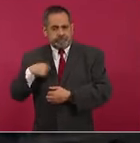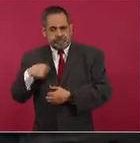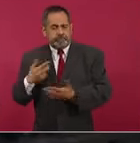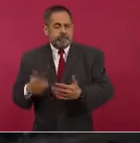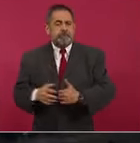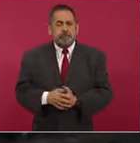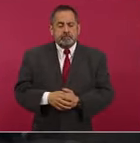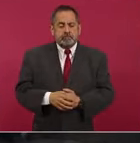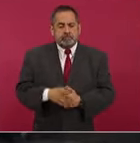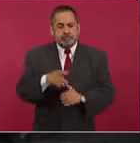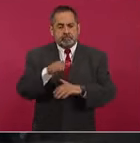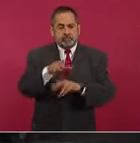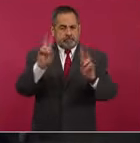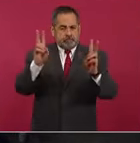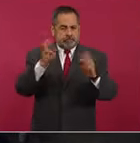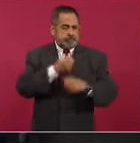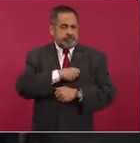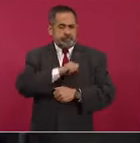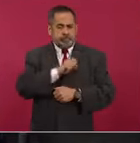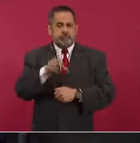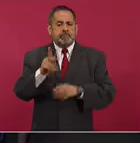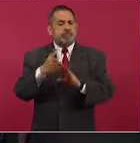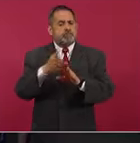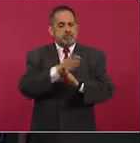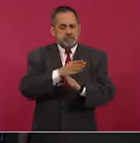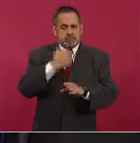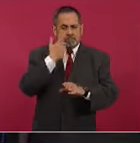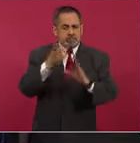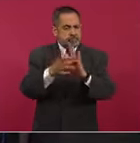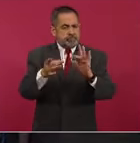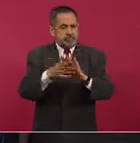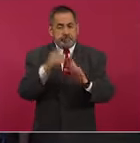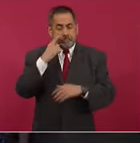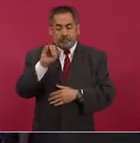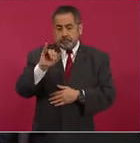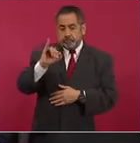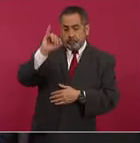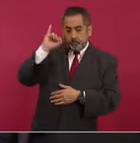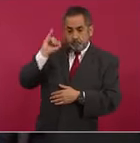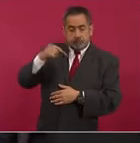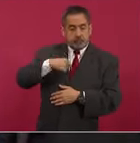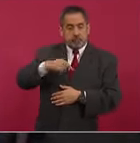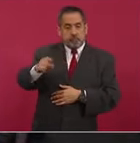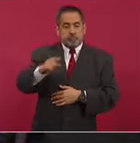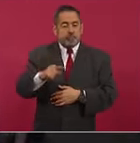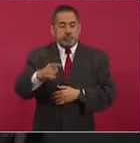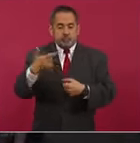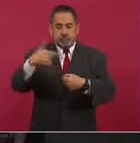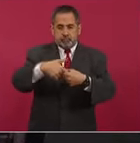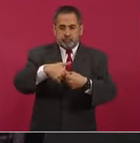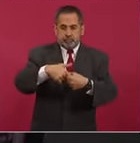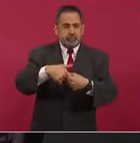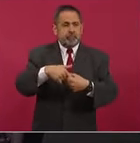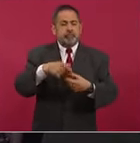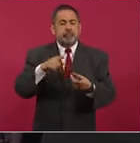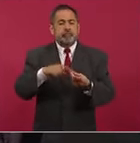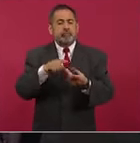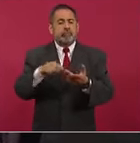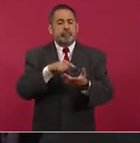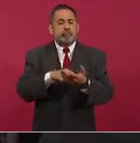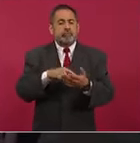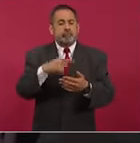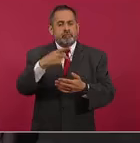Bueno, tomando temas de salud, pero sí me gustaría antes comentarle una situación. El jueves pasado fui a cargar gasolina a su gasolinera que está ubicada ahí